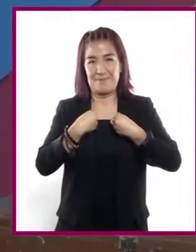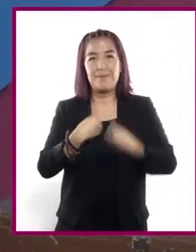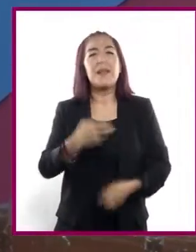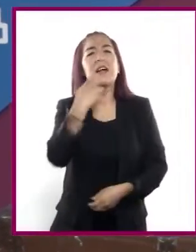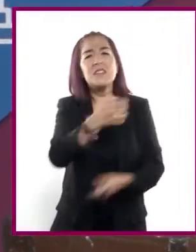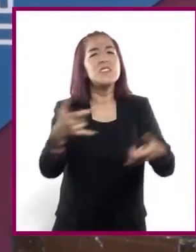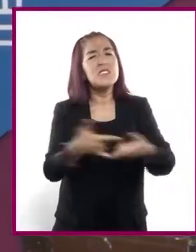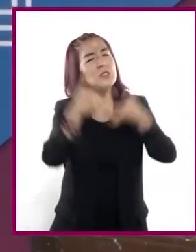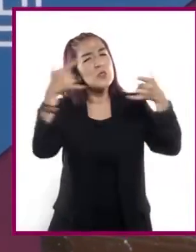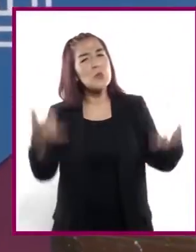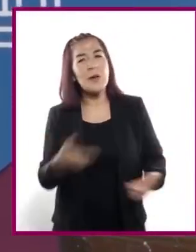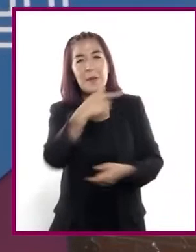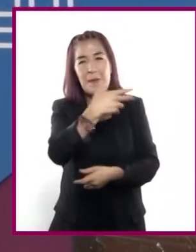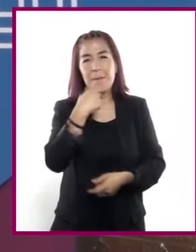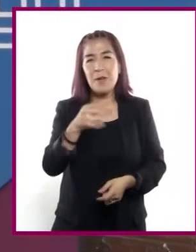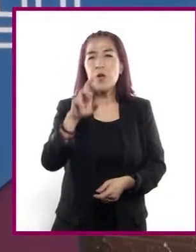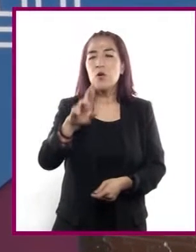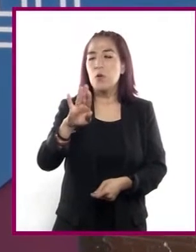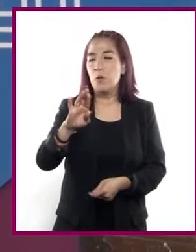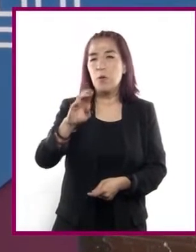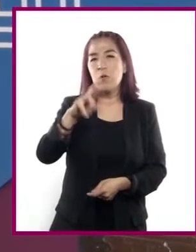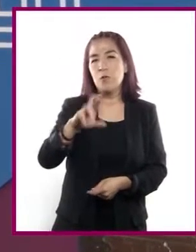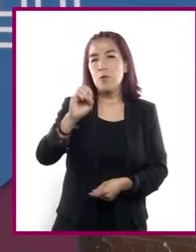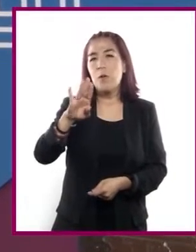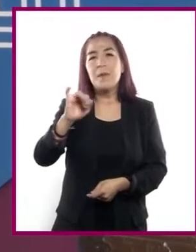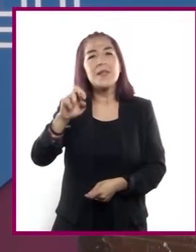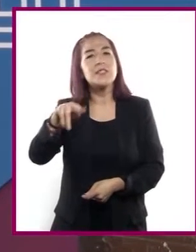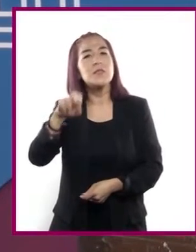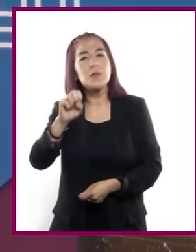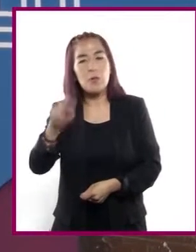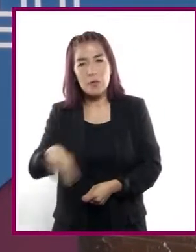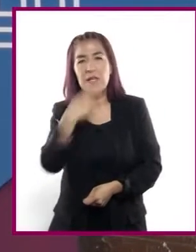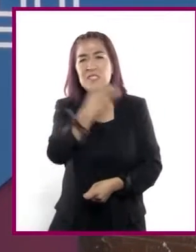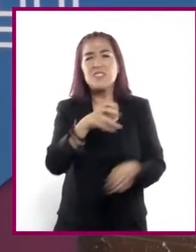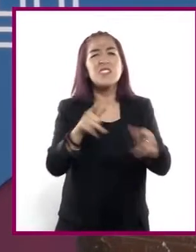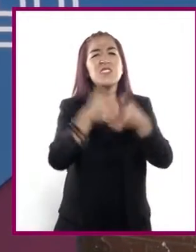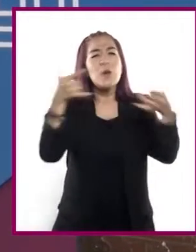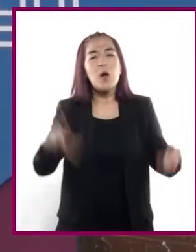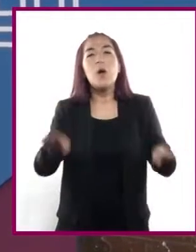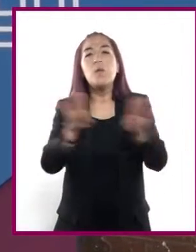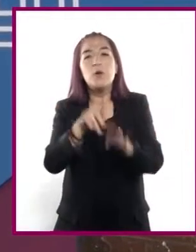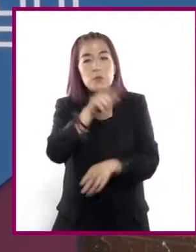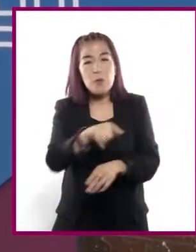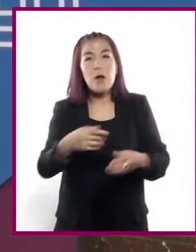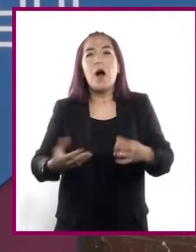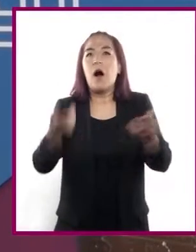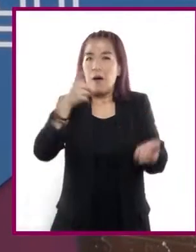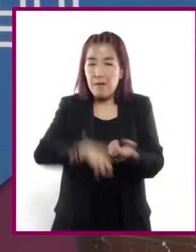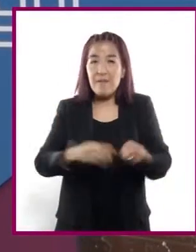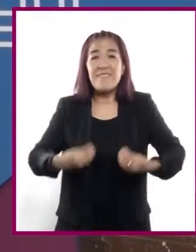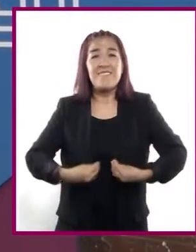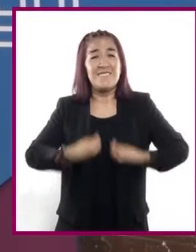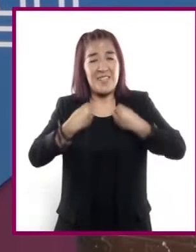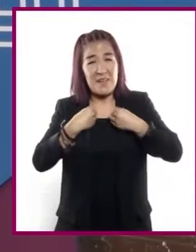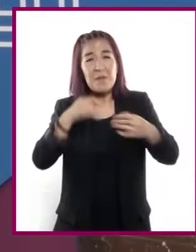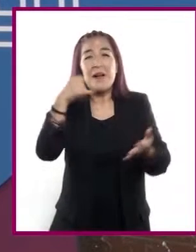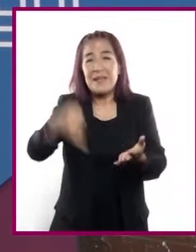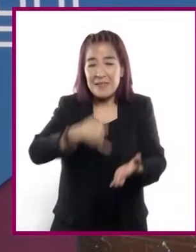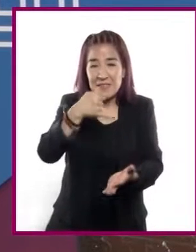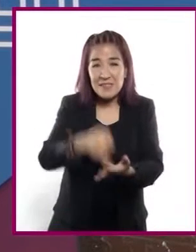historia de Robinson Crusoe describe la aventura de un marino que sobrevivió a un naufragio,